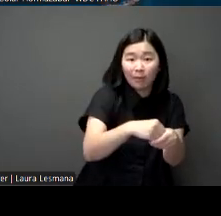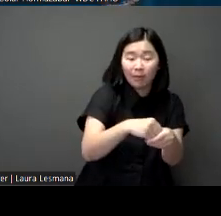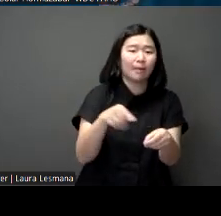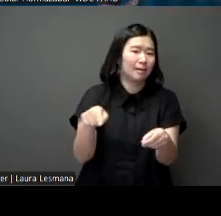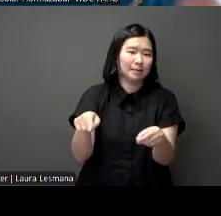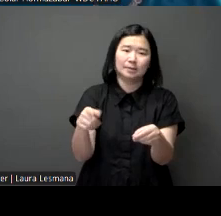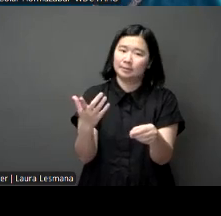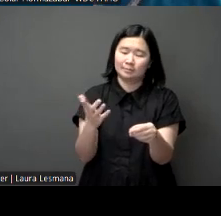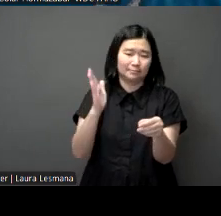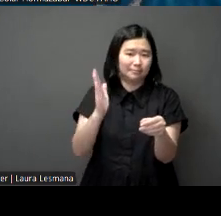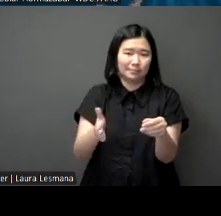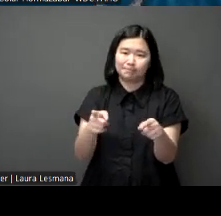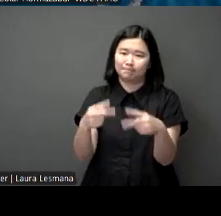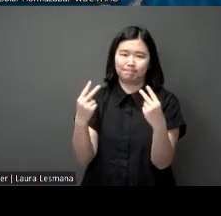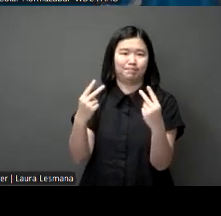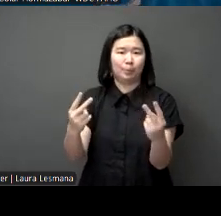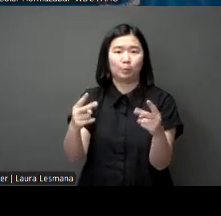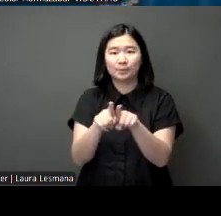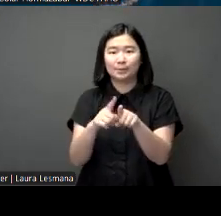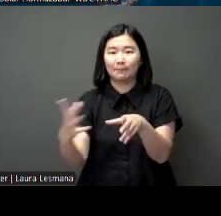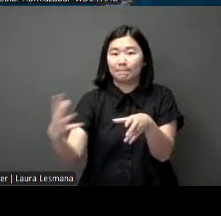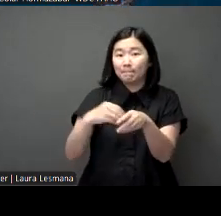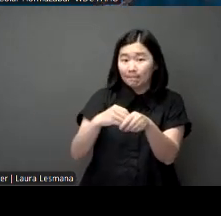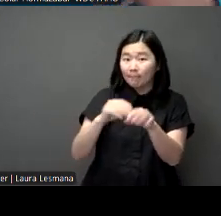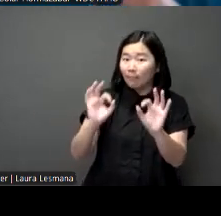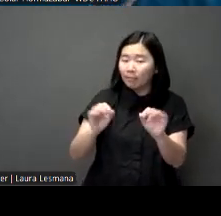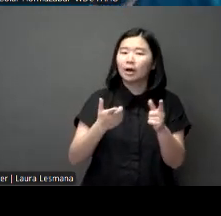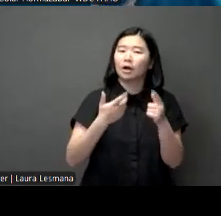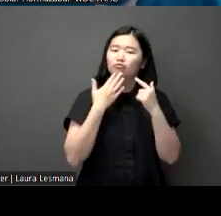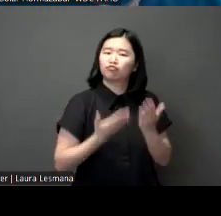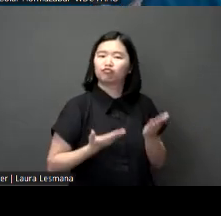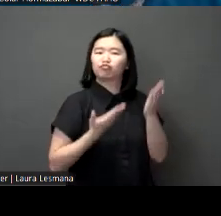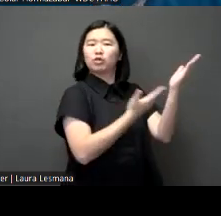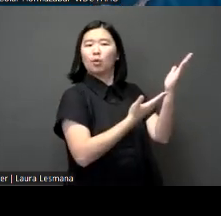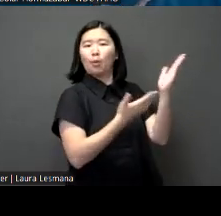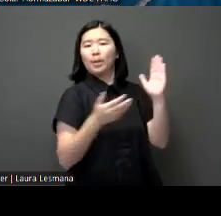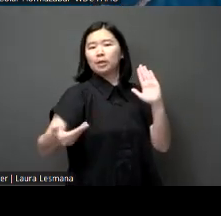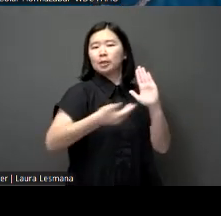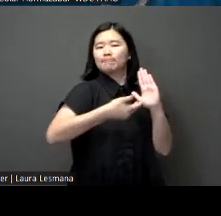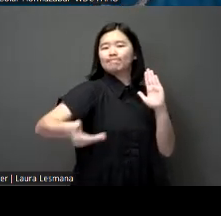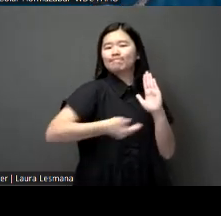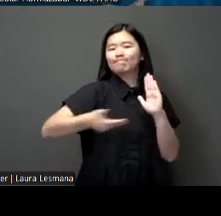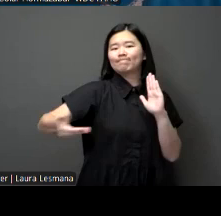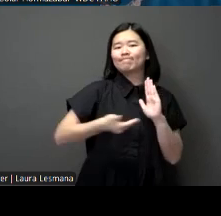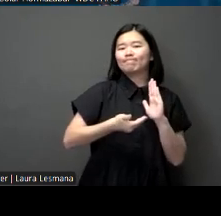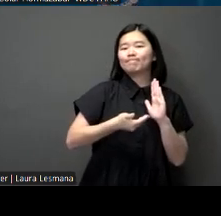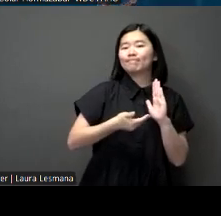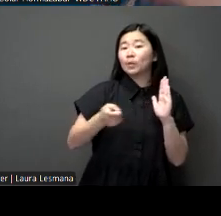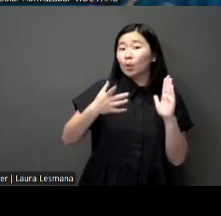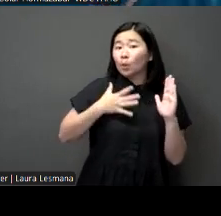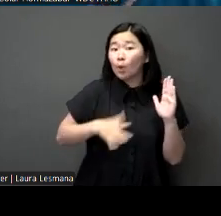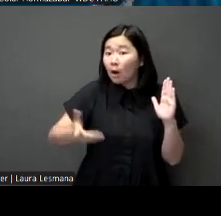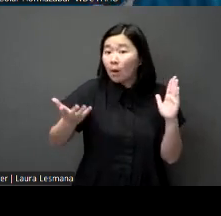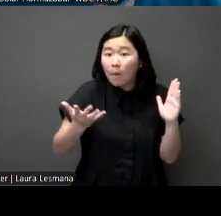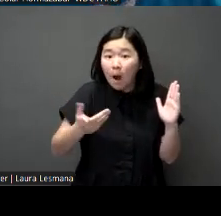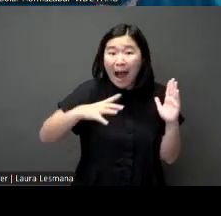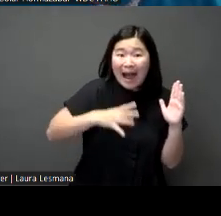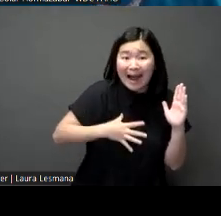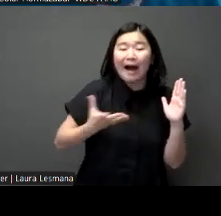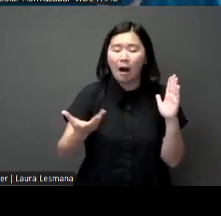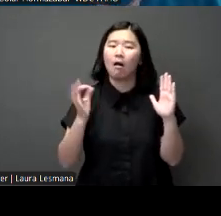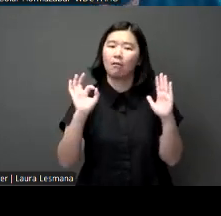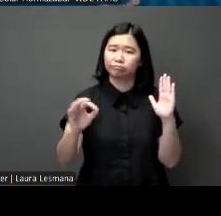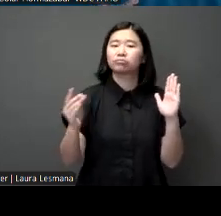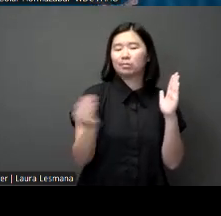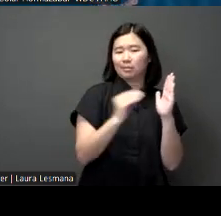acciones adicionales debemos hacer, qué cambio en la gestión del programa es necesario realizar, cuáles intervenciones nuevas es necesario